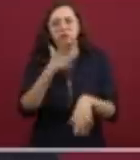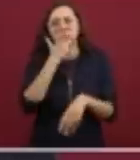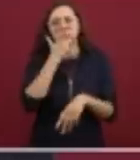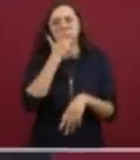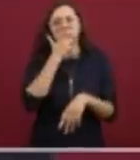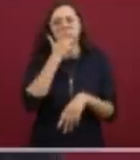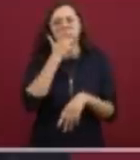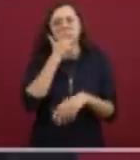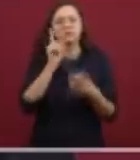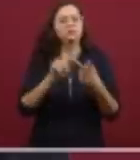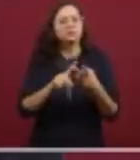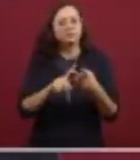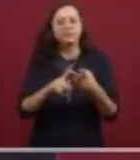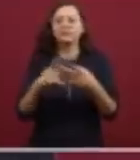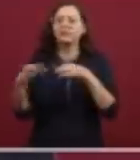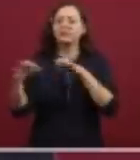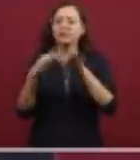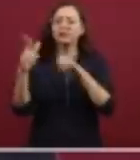trabajadores petroleros,